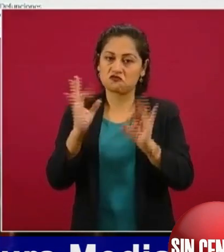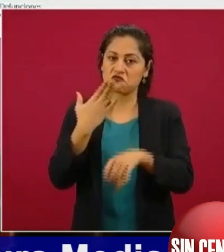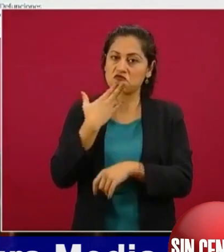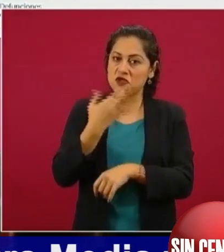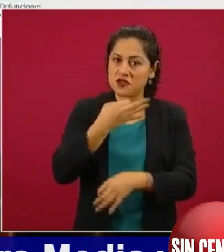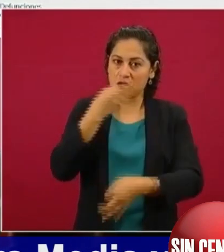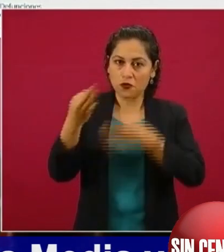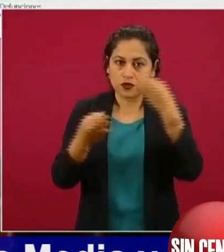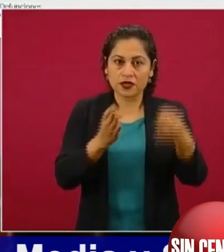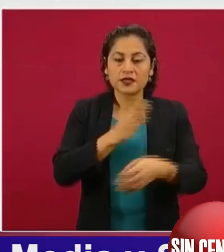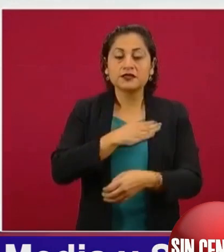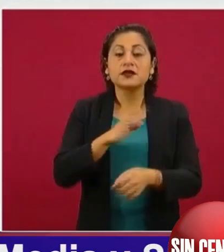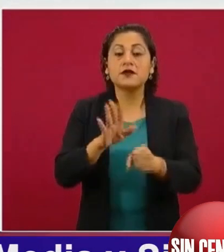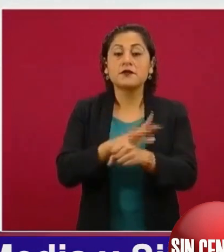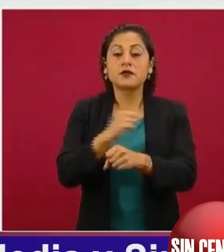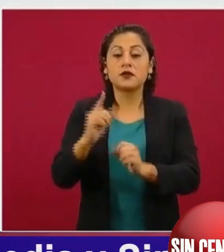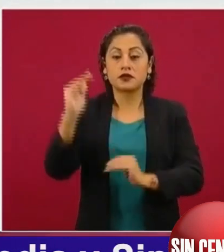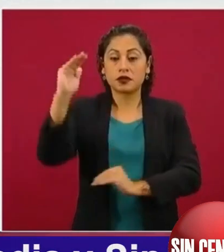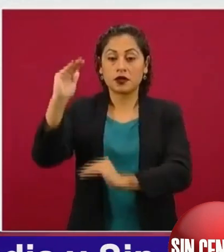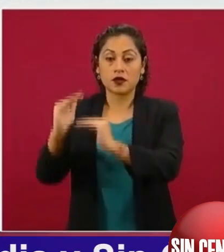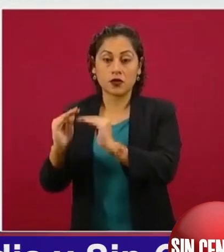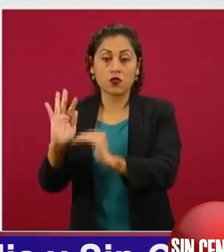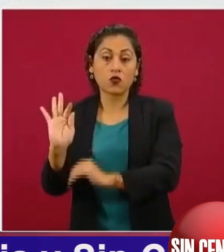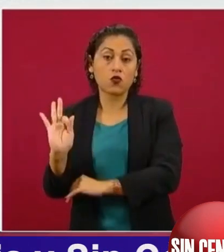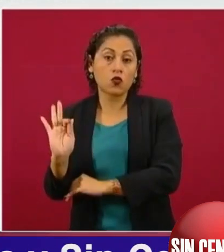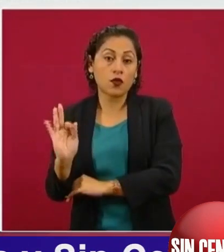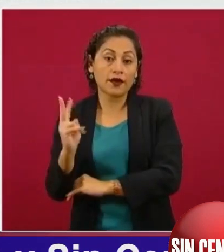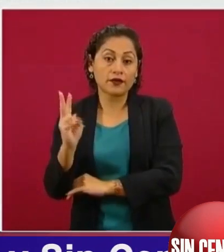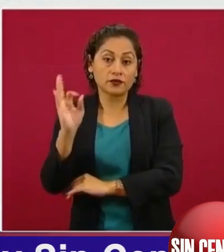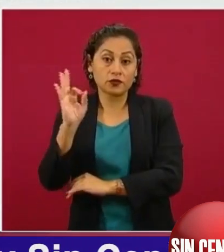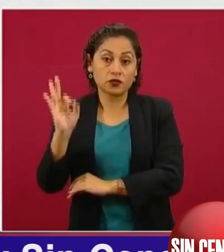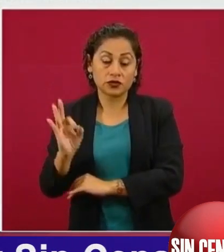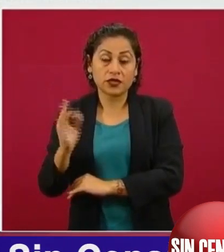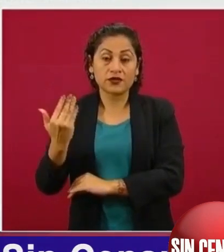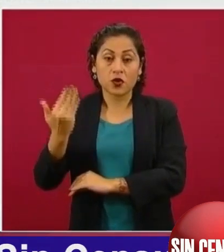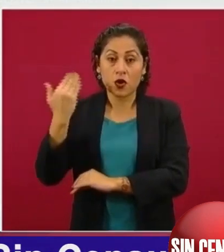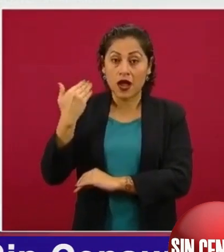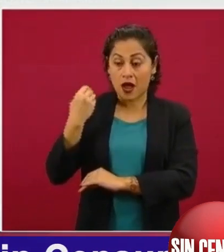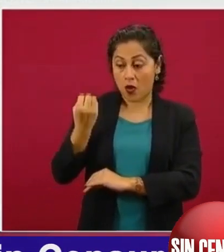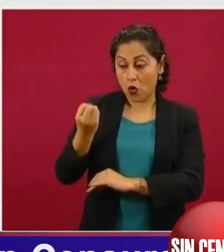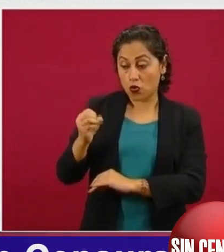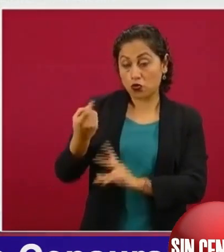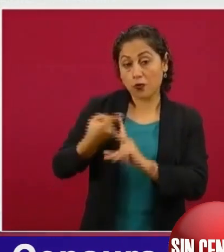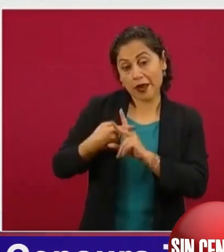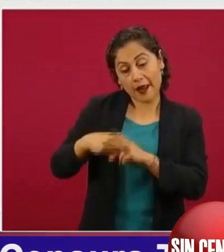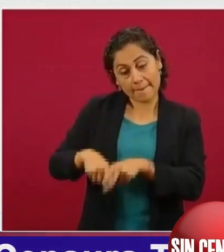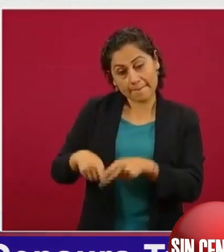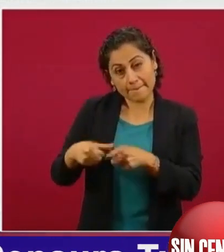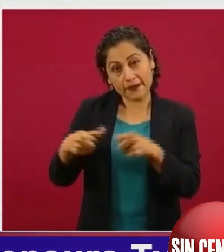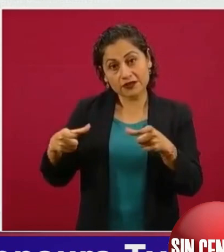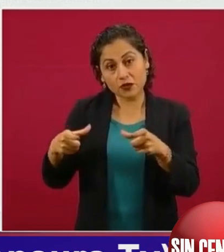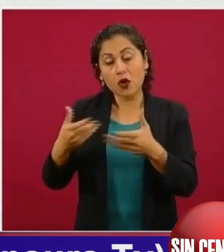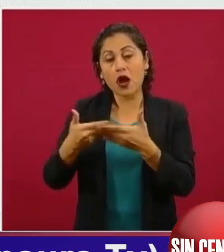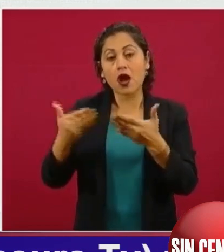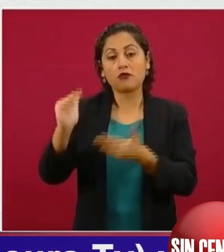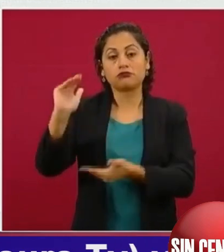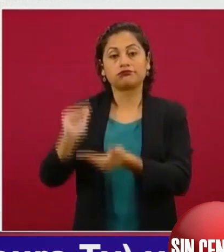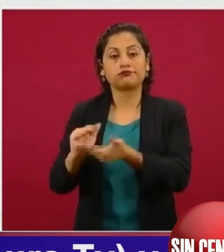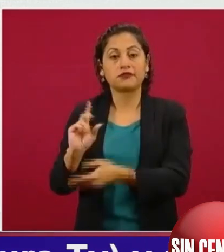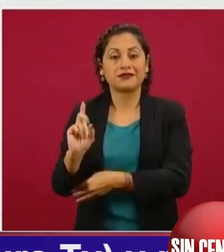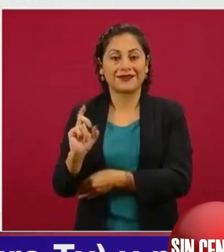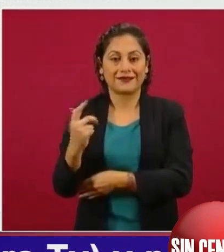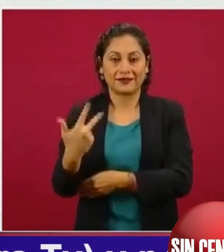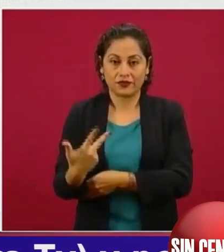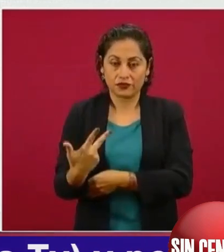desde 42% cuando tuvimos este nuevo incremento de casos a partir de octubre y ahora se redujo a 38. Esto podría